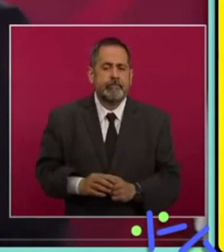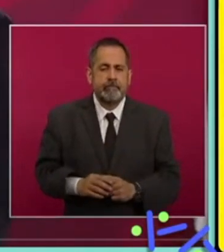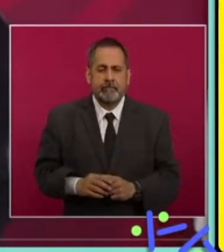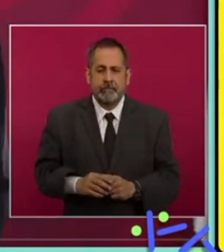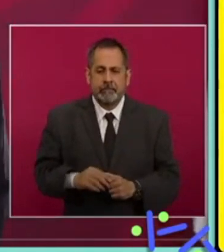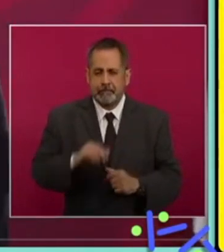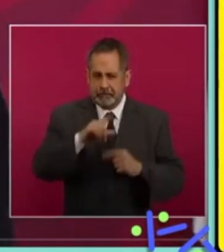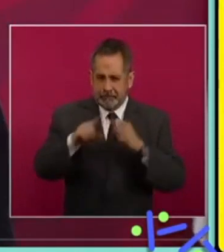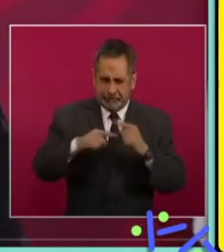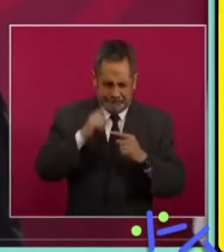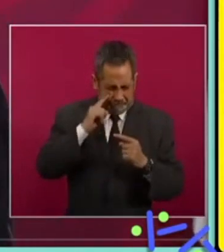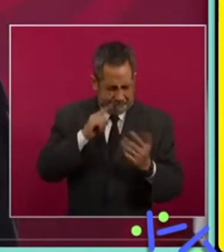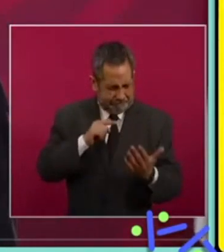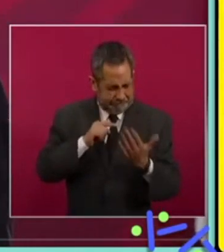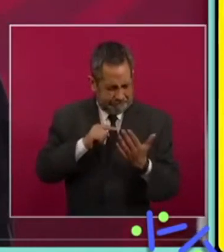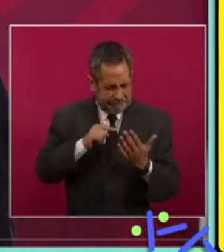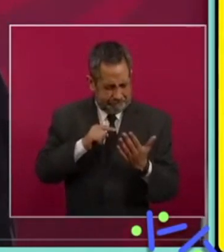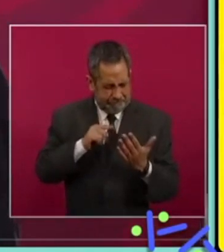y luego lo vi